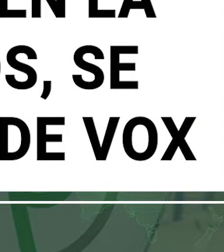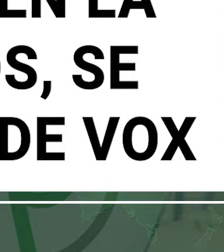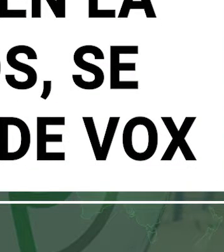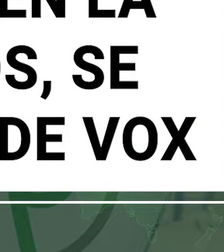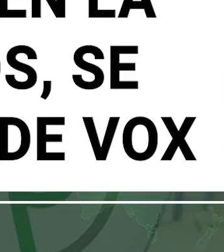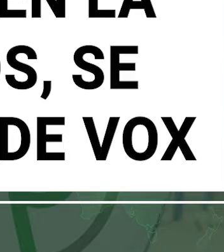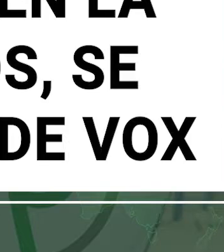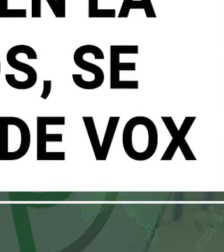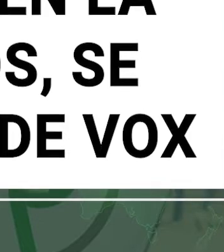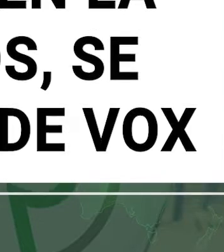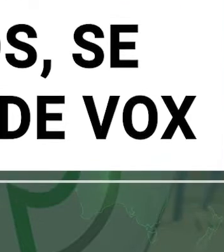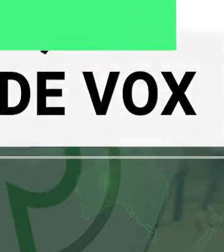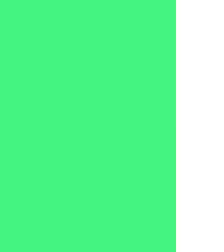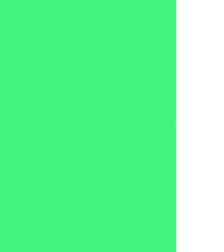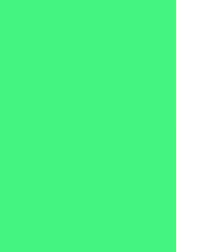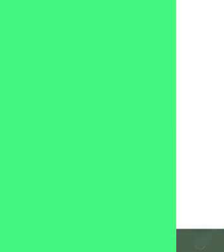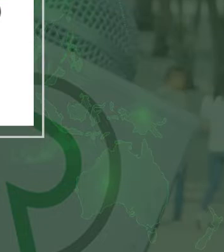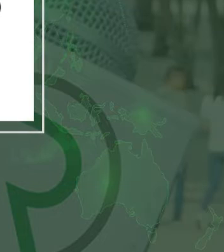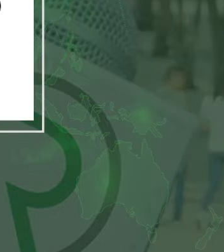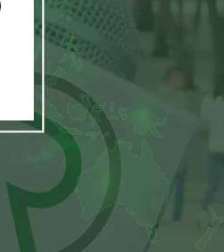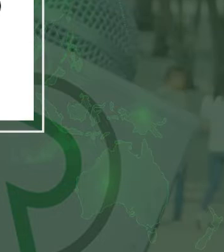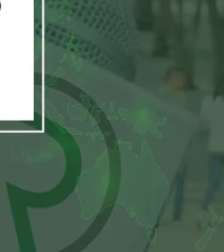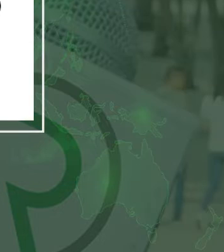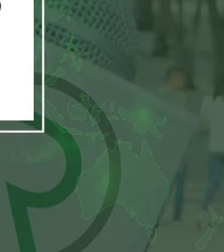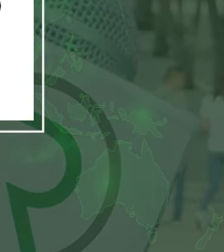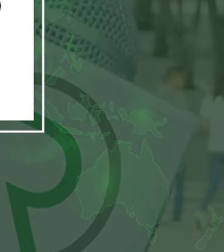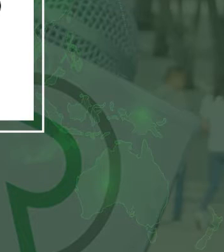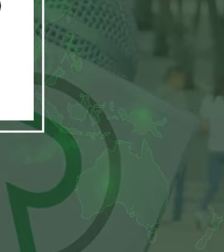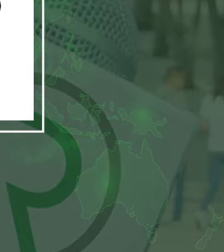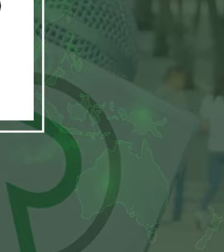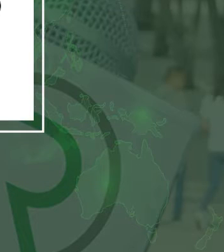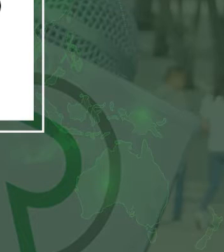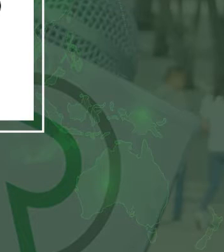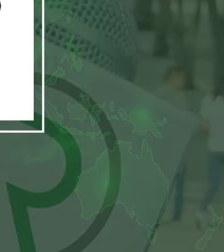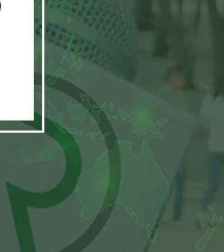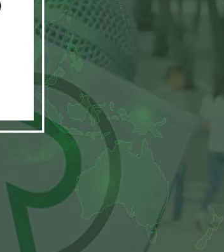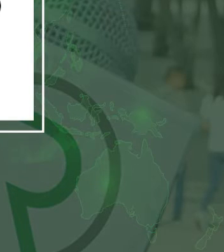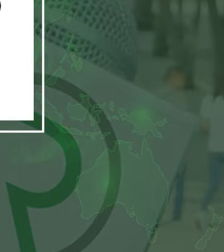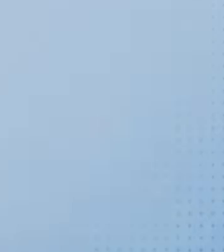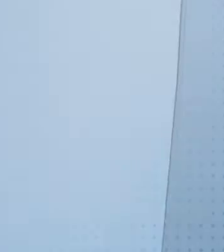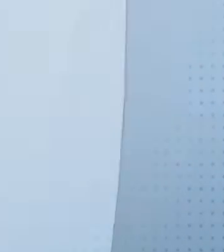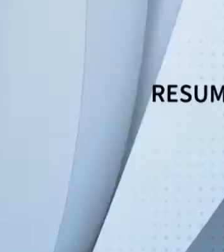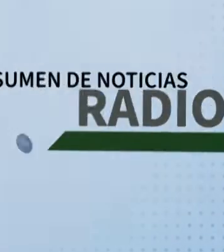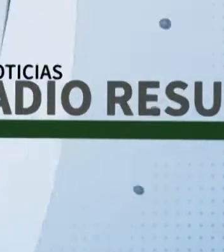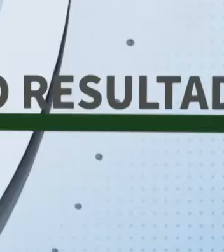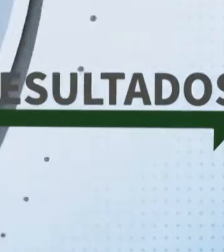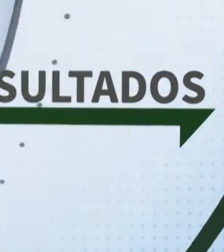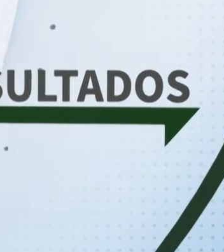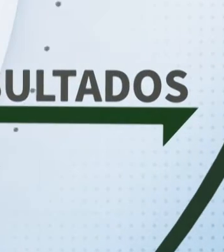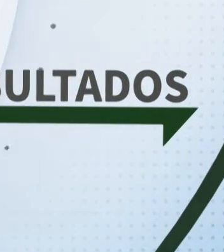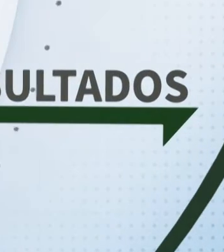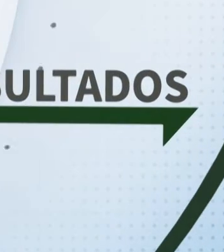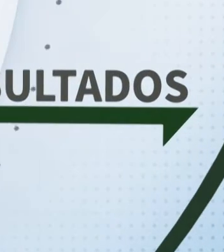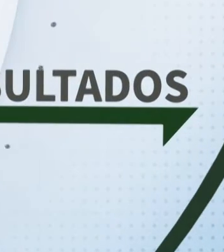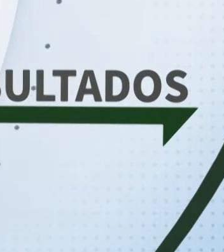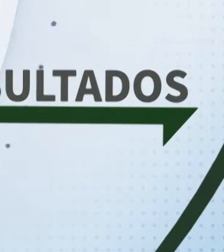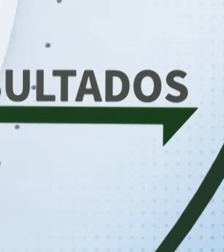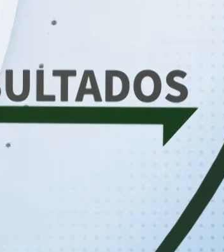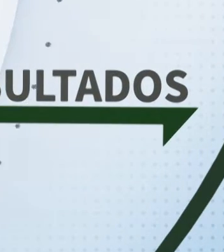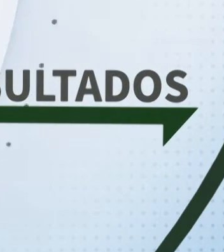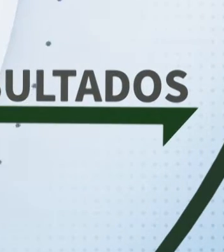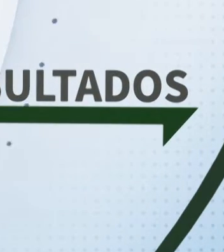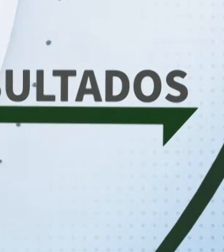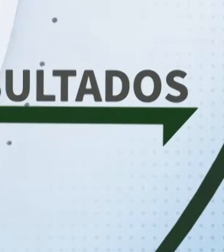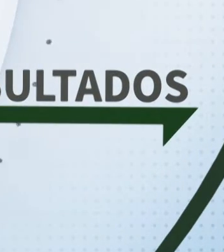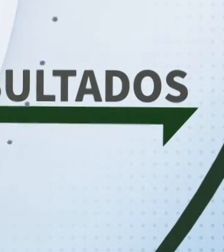se deslinda de la visita de Vox. Esto y más en las noticias de hoy. Este es un